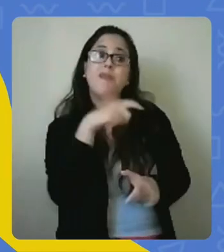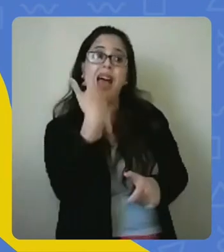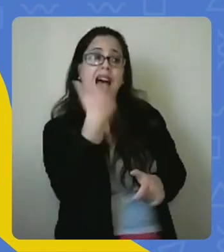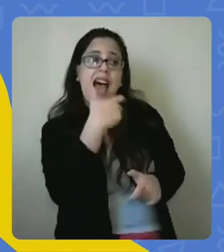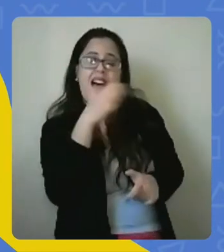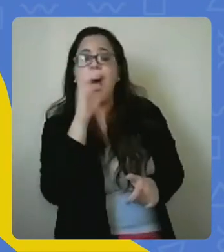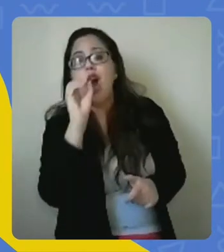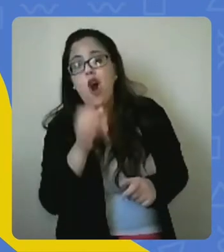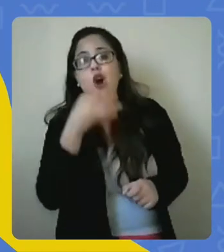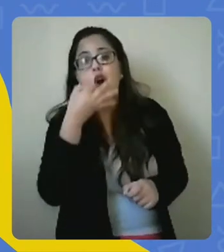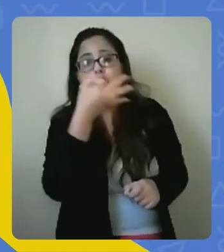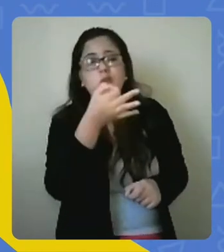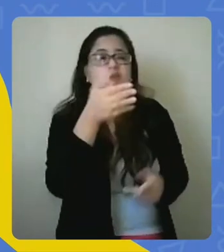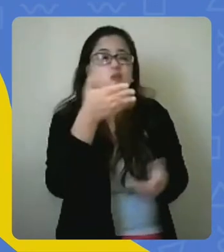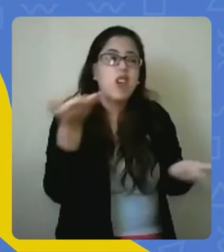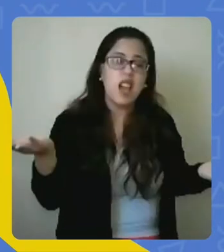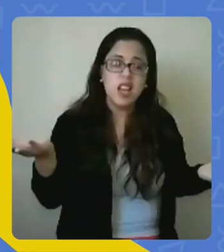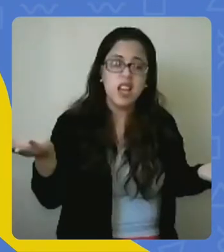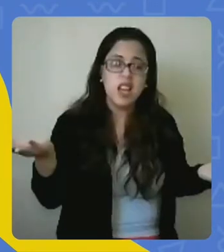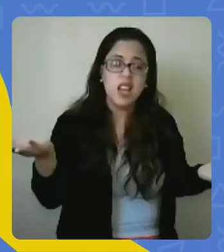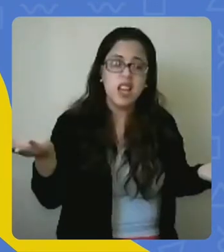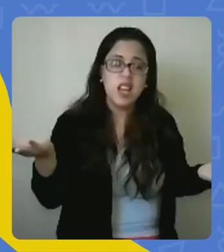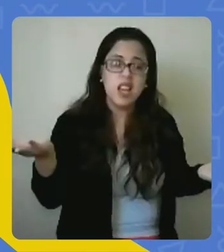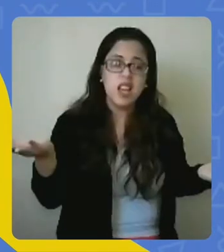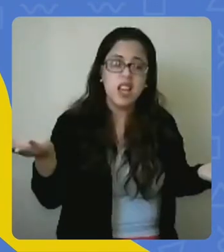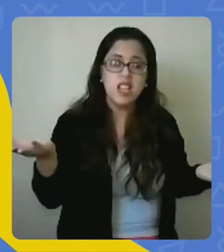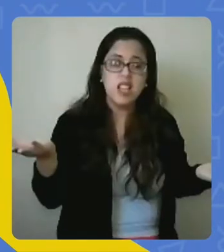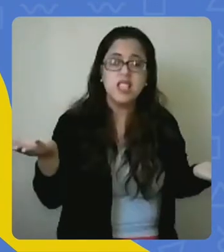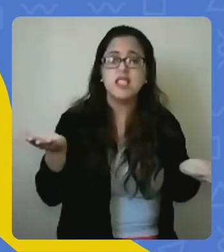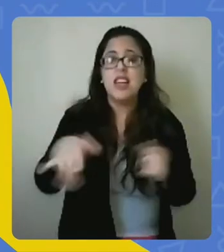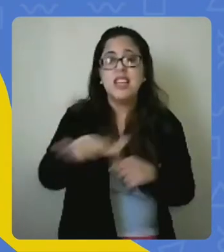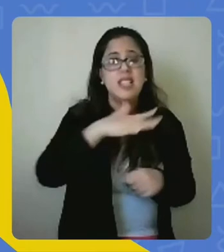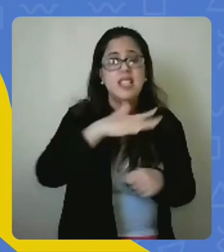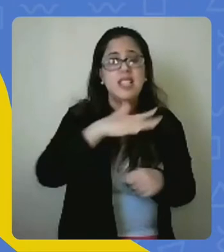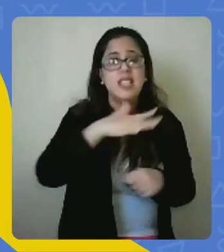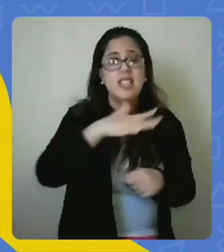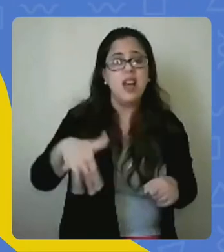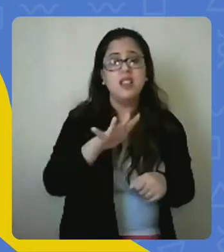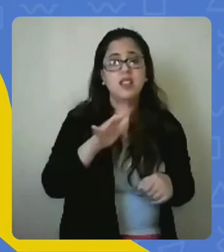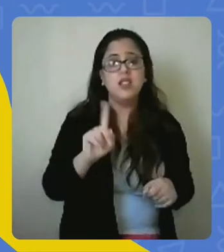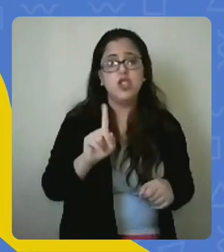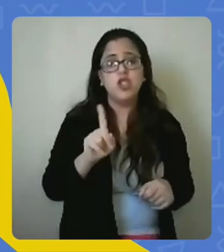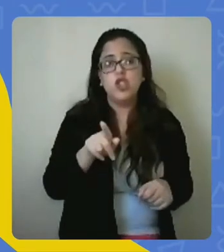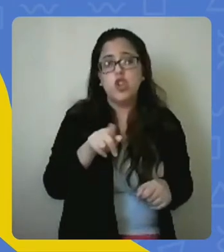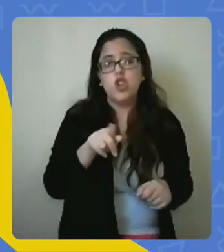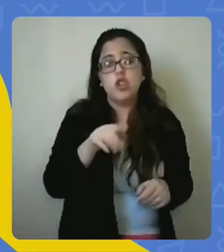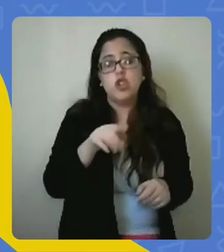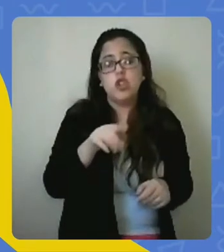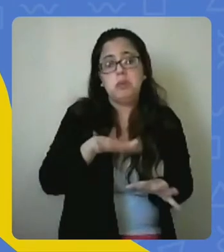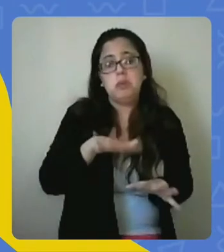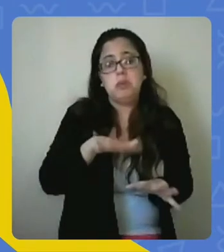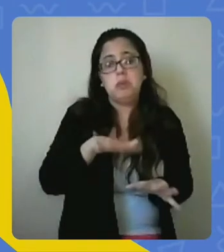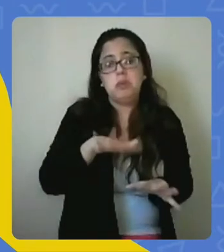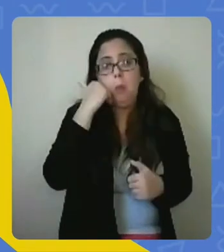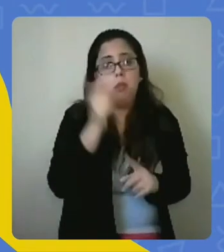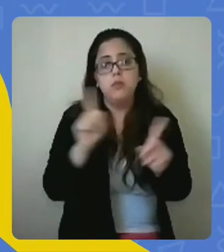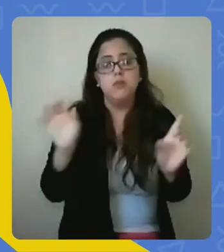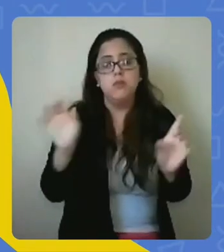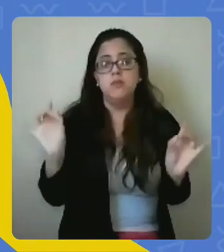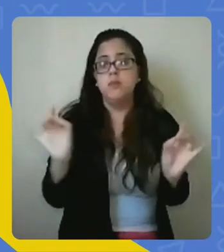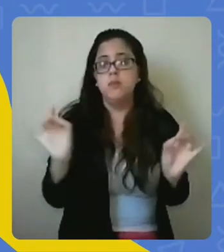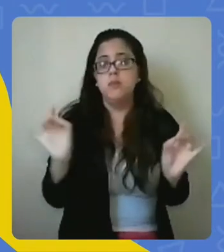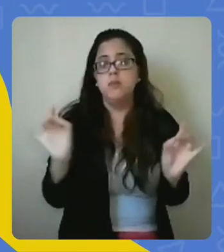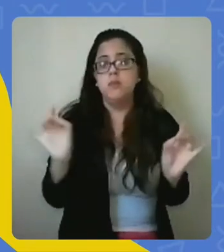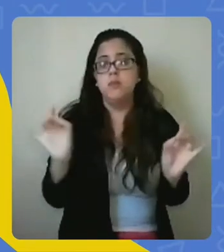en realidad en esa situación no sentirían vergüenza, se pararían y seguirían para adelante, u otros podrían empatizar con lo que yo les estoy